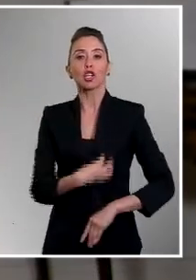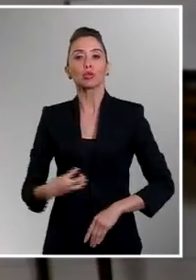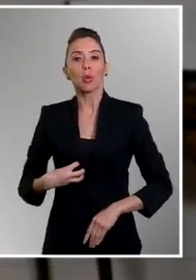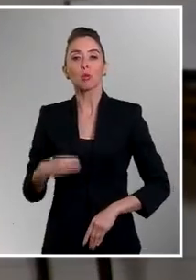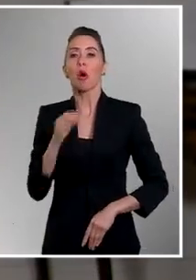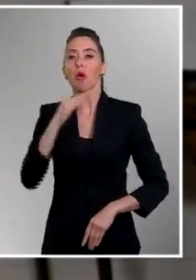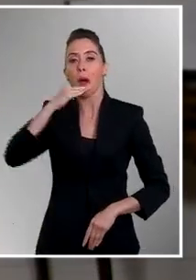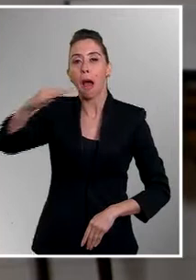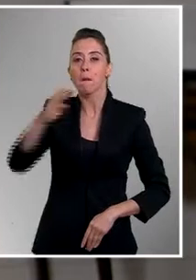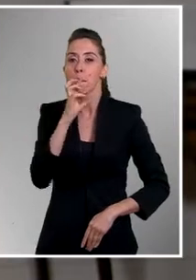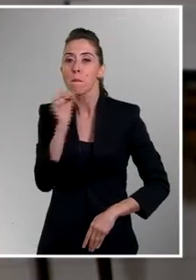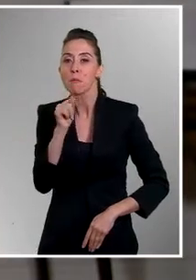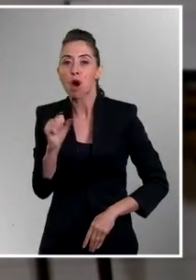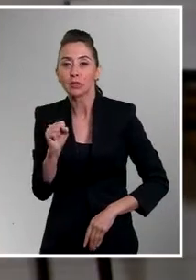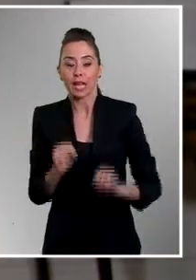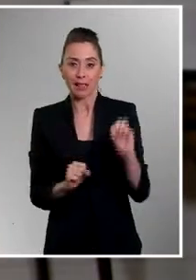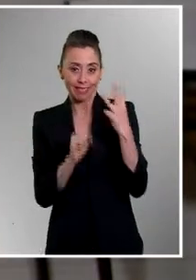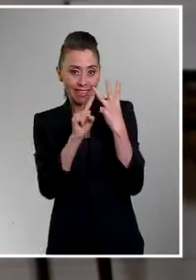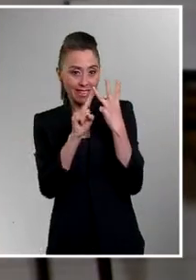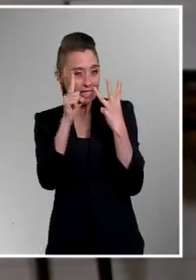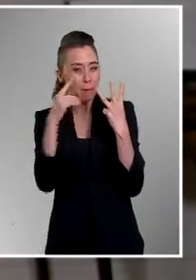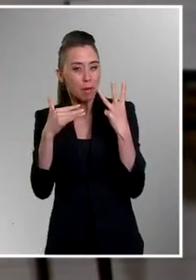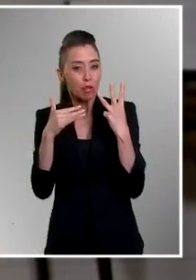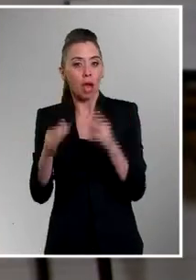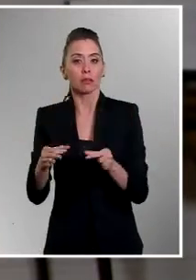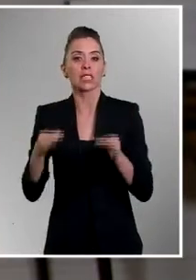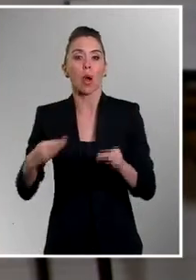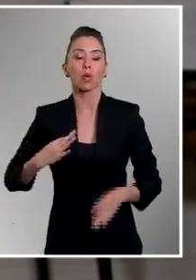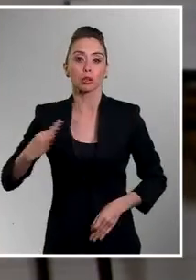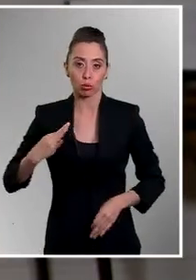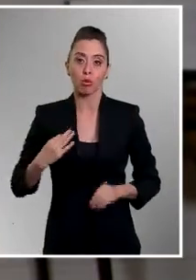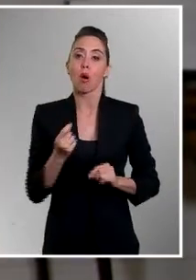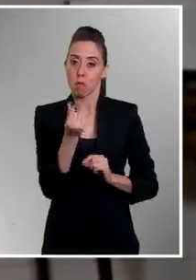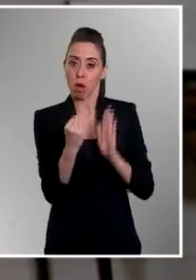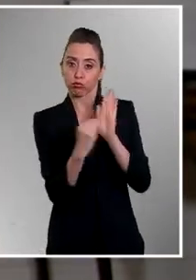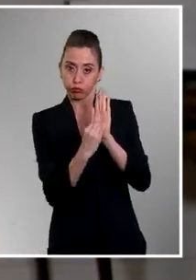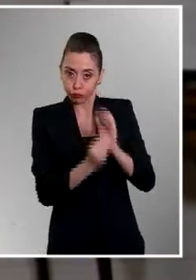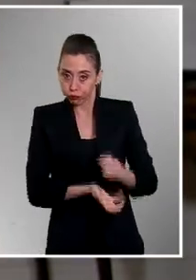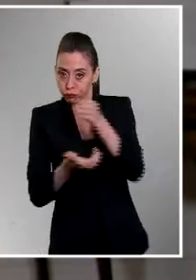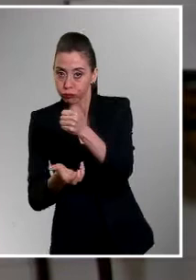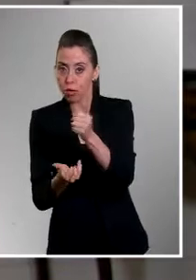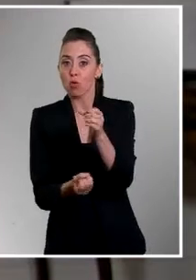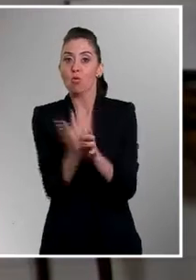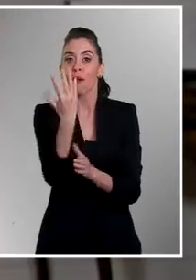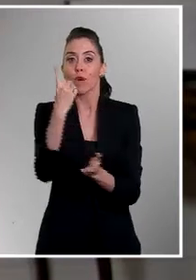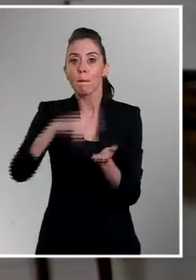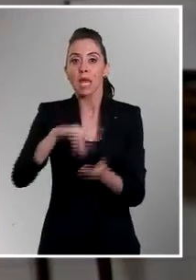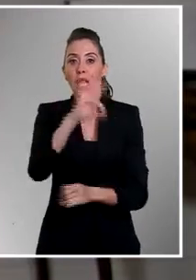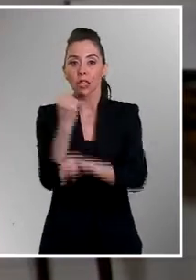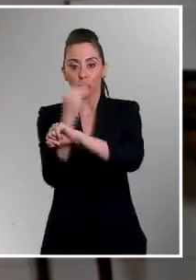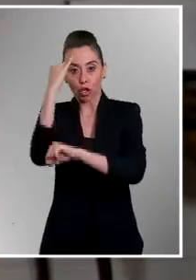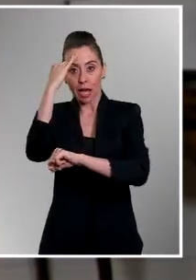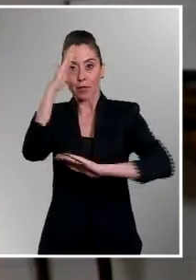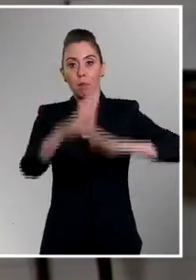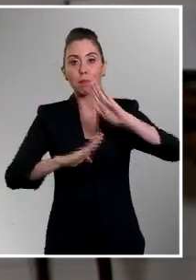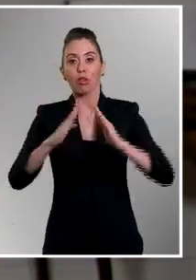y postas rurales nuestra tercera prioridad es la seguridad ciudadana estamos destinando los recursos para que 1500 nuevos carabineros se sumen a la